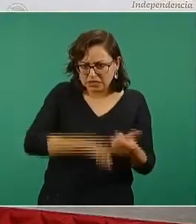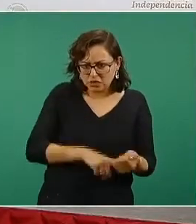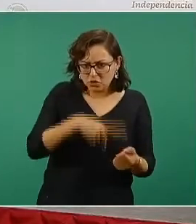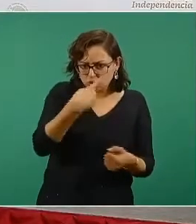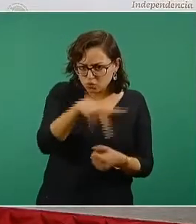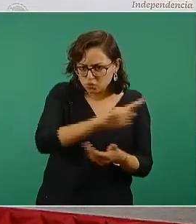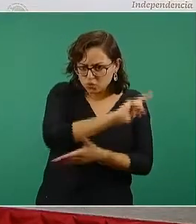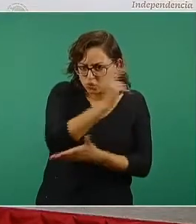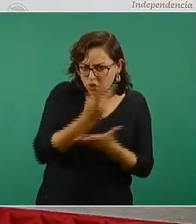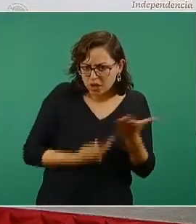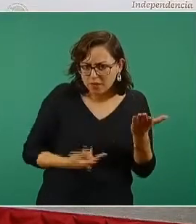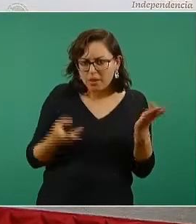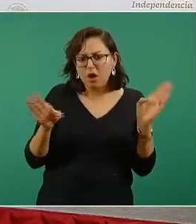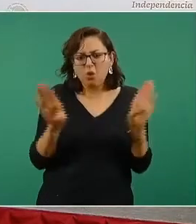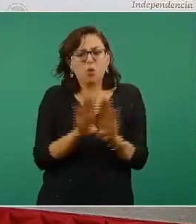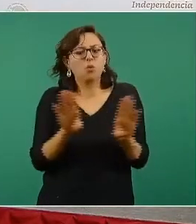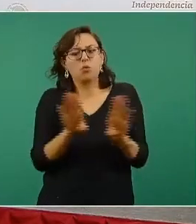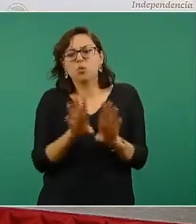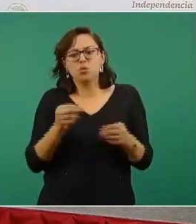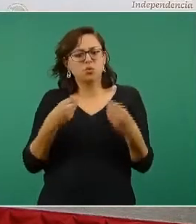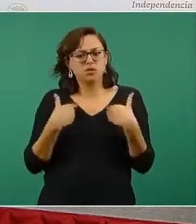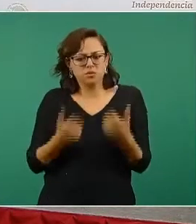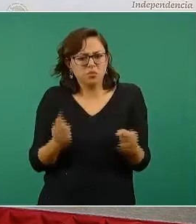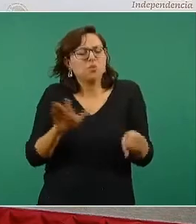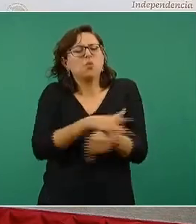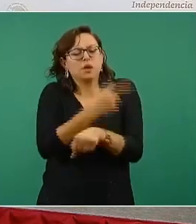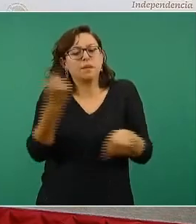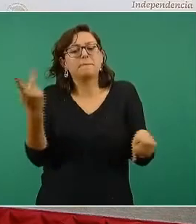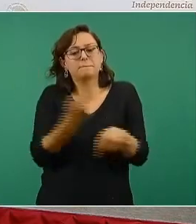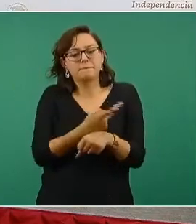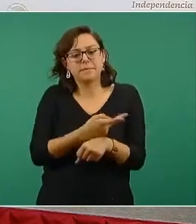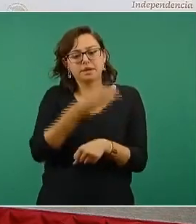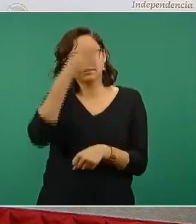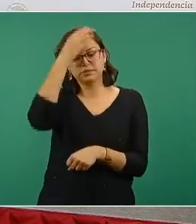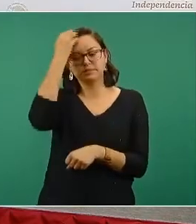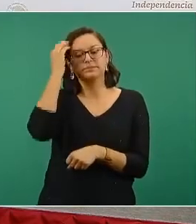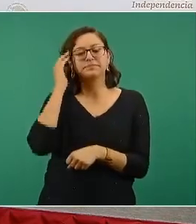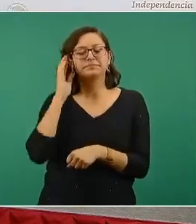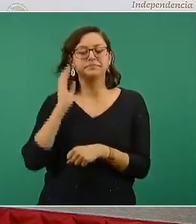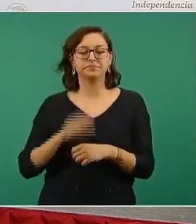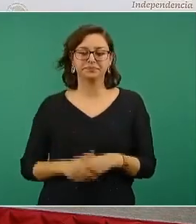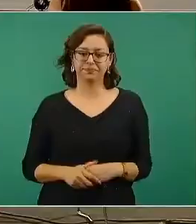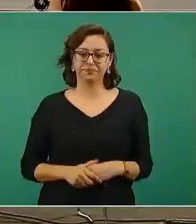ver, primero aclarar, la estrategia es una estrategia federal.